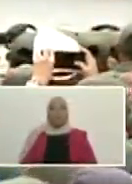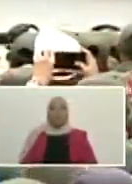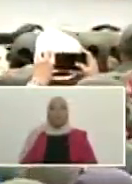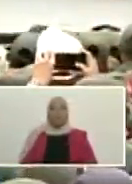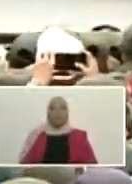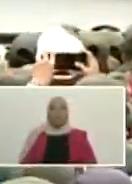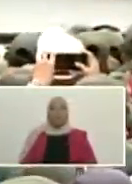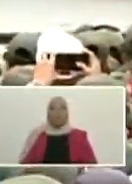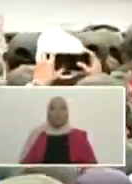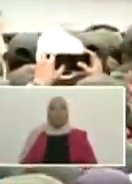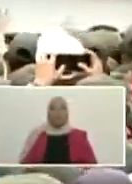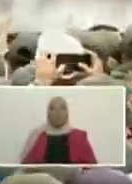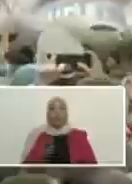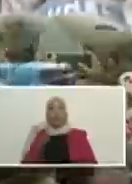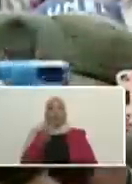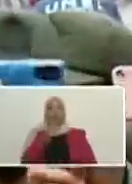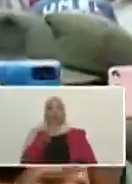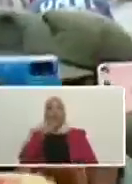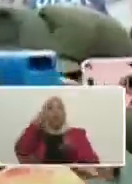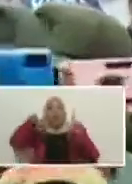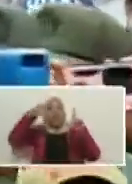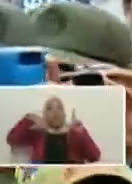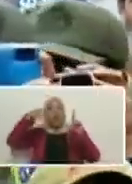¿Quiénes ven Spotify?